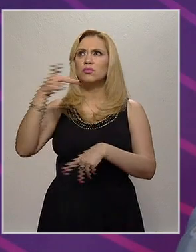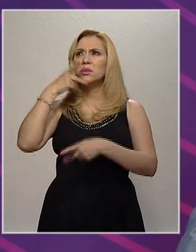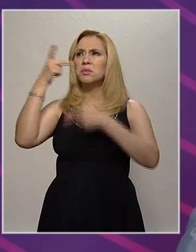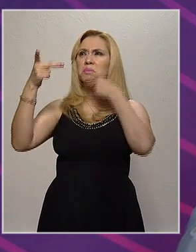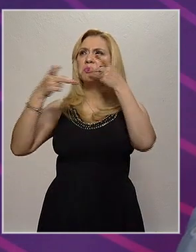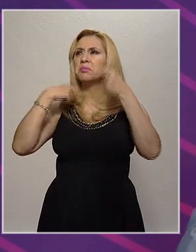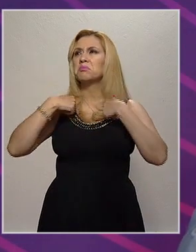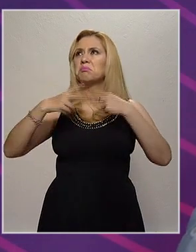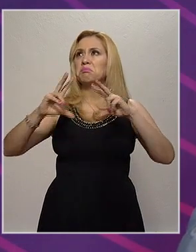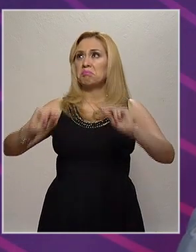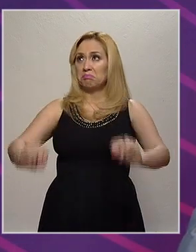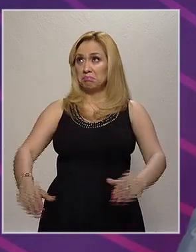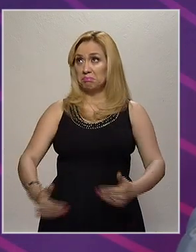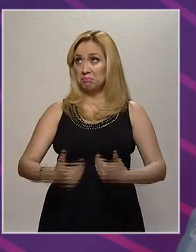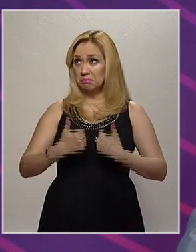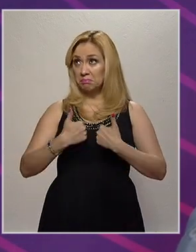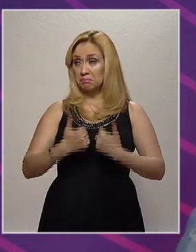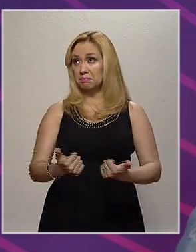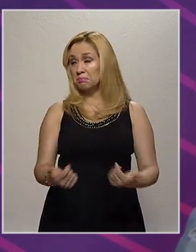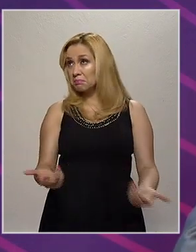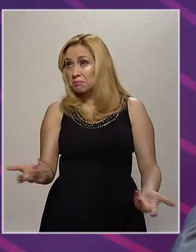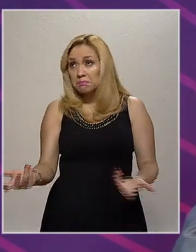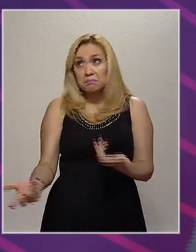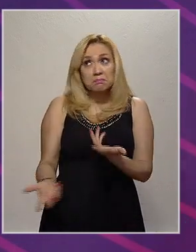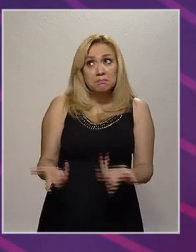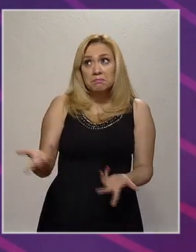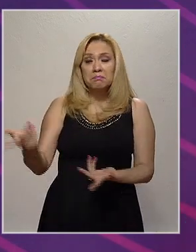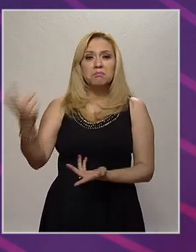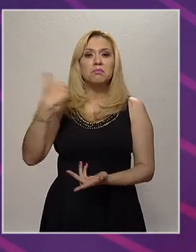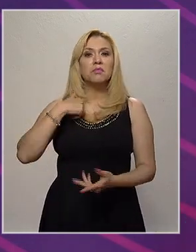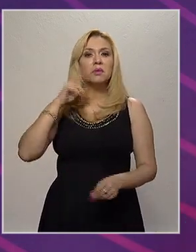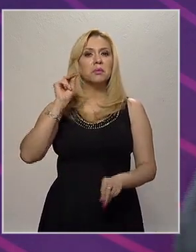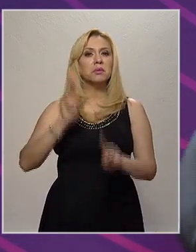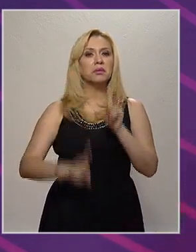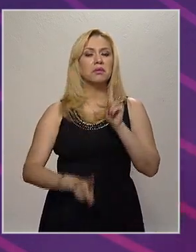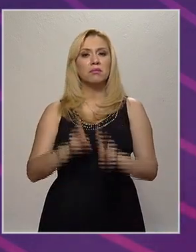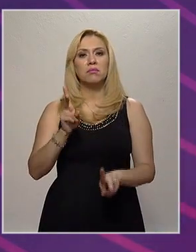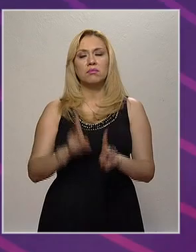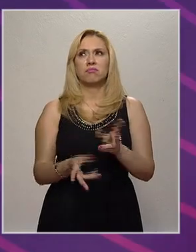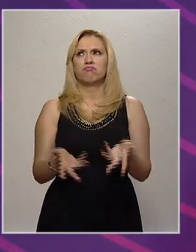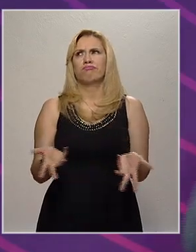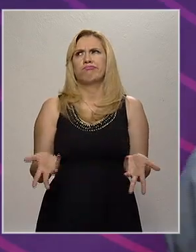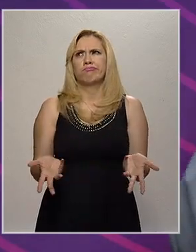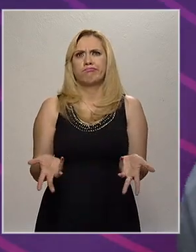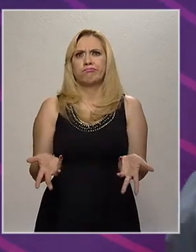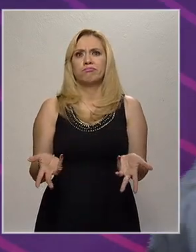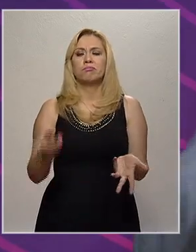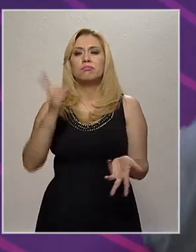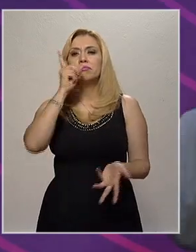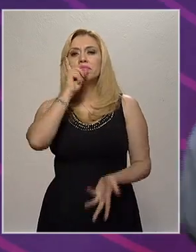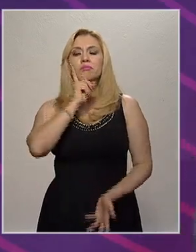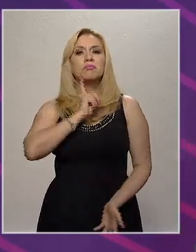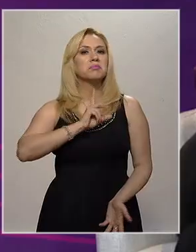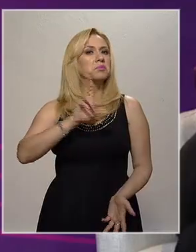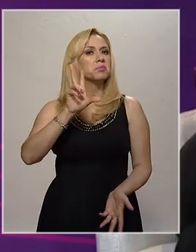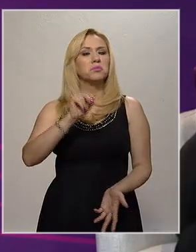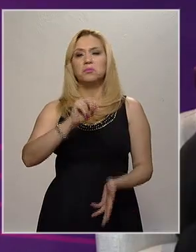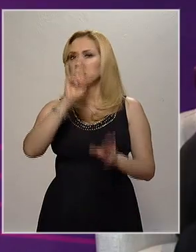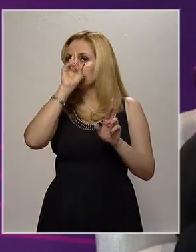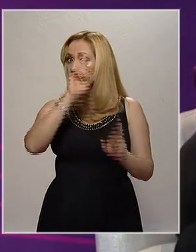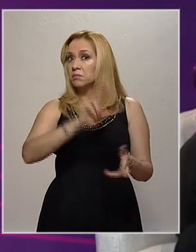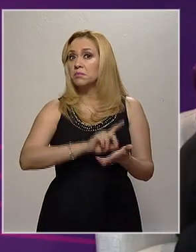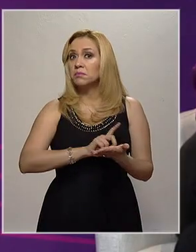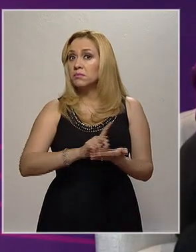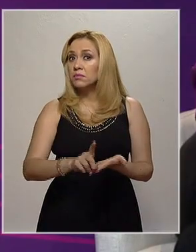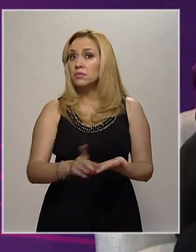que en principio no existe una intención de establecer diálogo con ellas. Entonces son objeto de intervención, las mujeres no son sujetas de derechos,